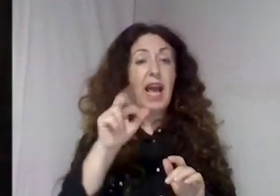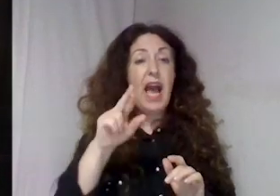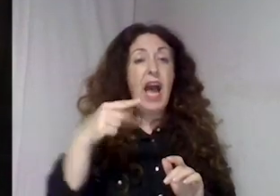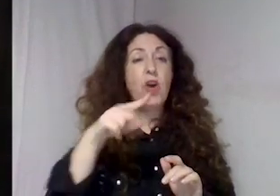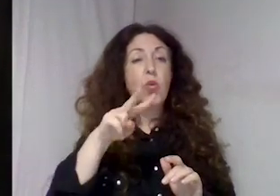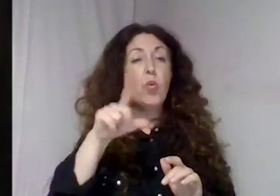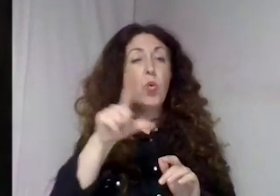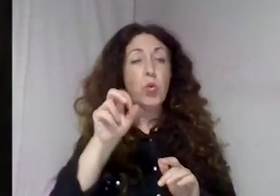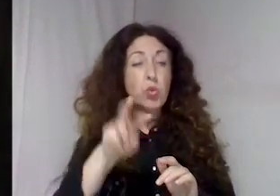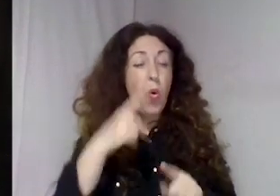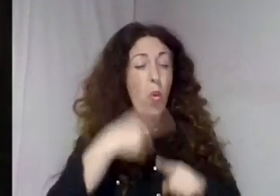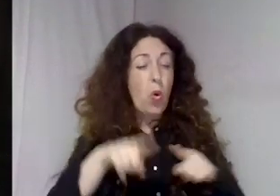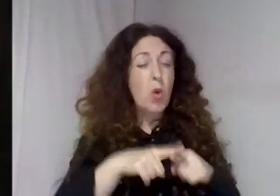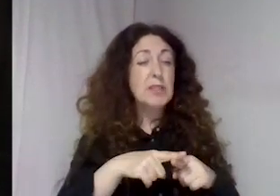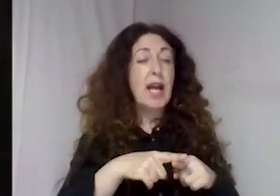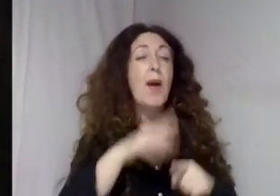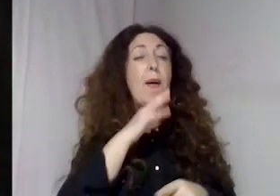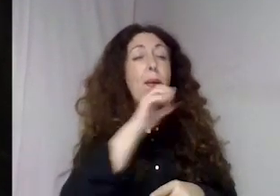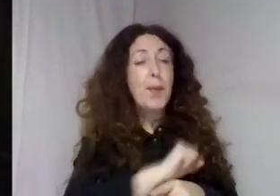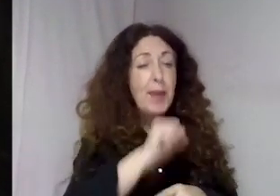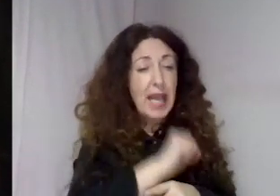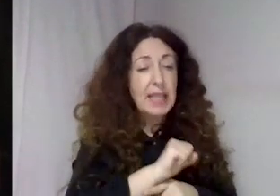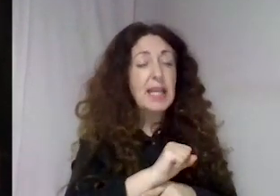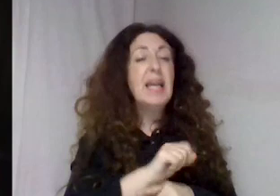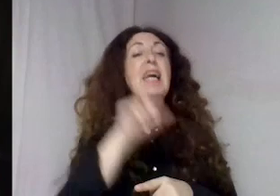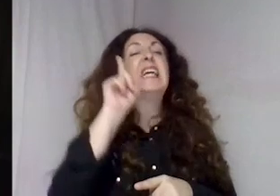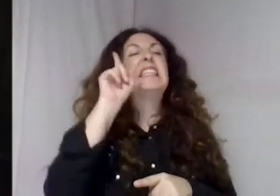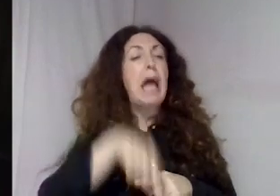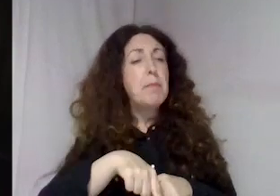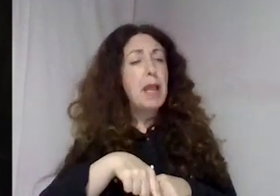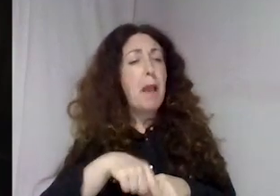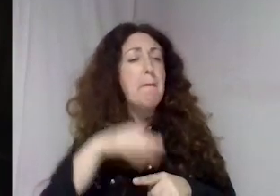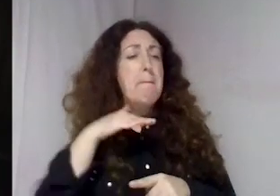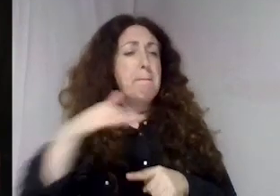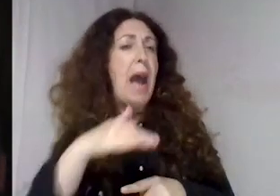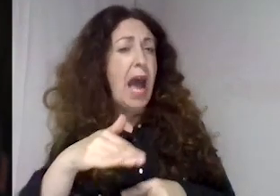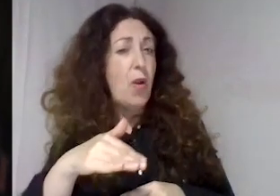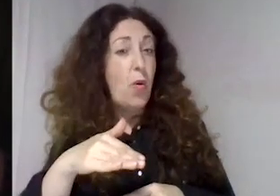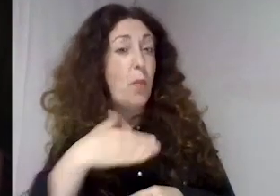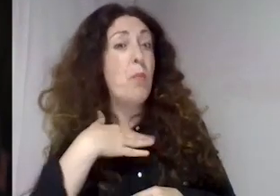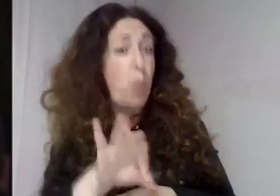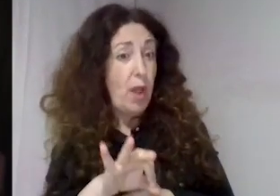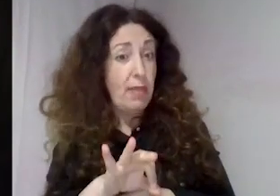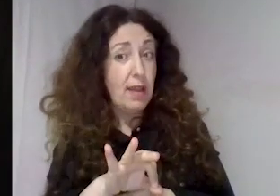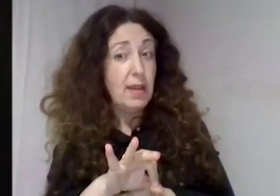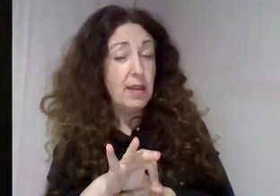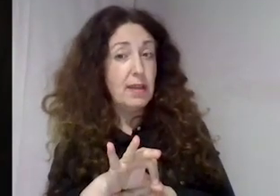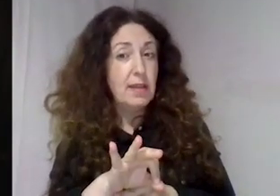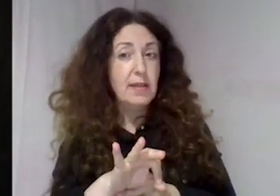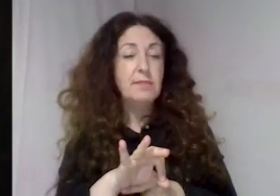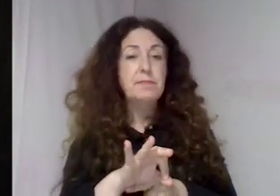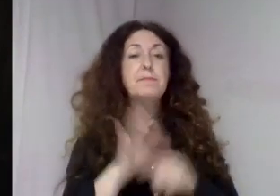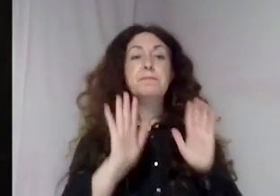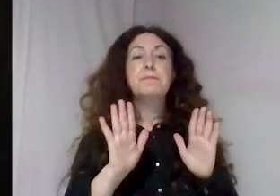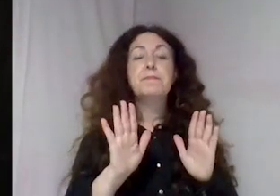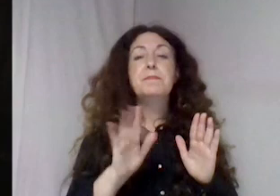ser, ¿verdad?, en fin, tiene que ser buena. Tiene que ser bondadosa y en definitiva es cierto, ¿verdad?,